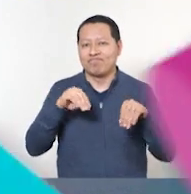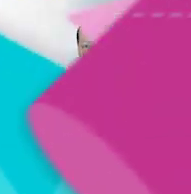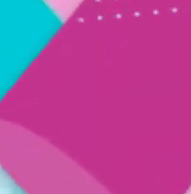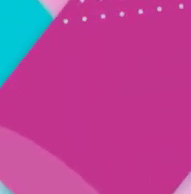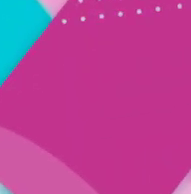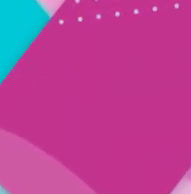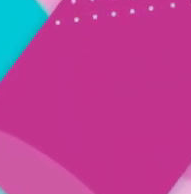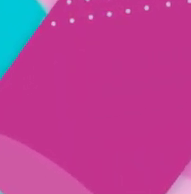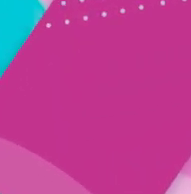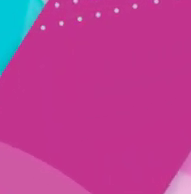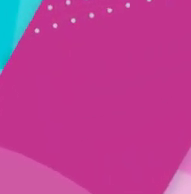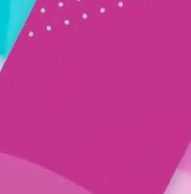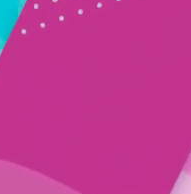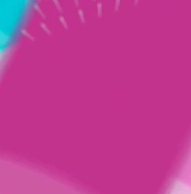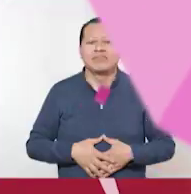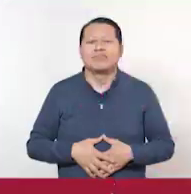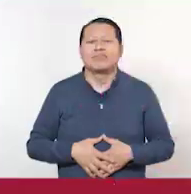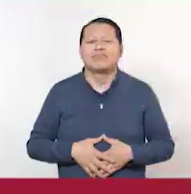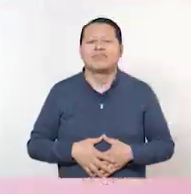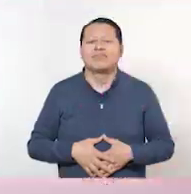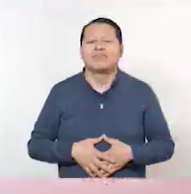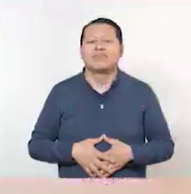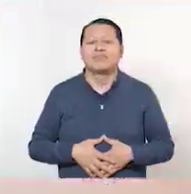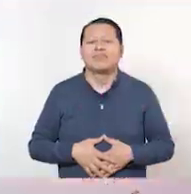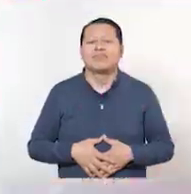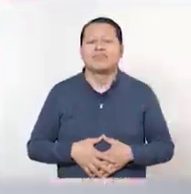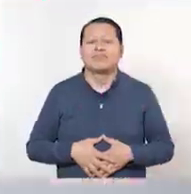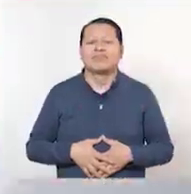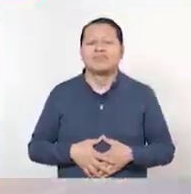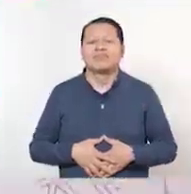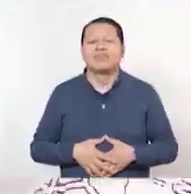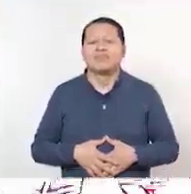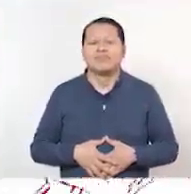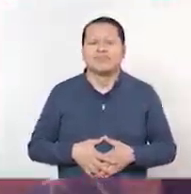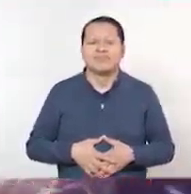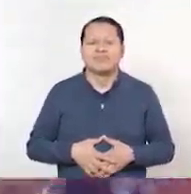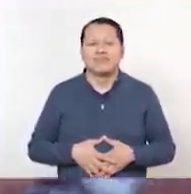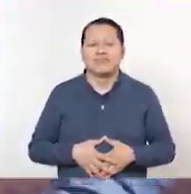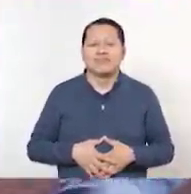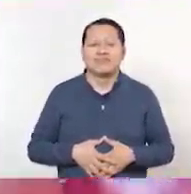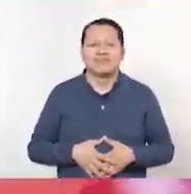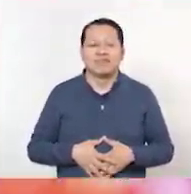a movernos.